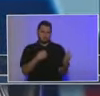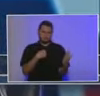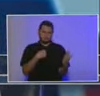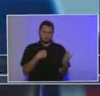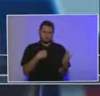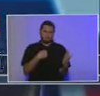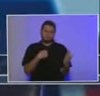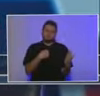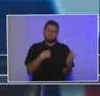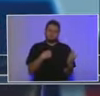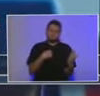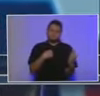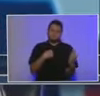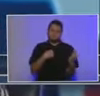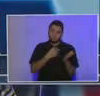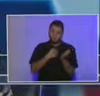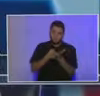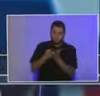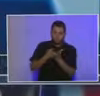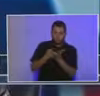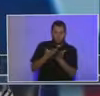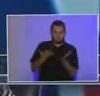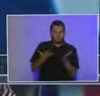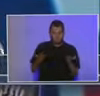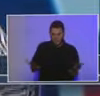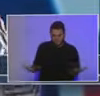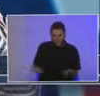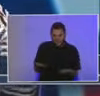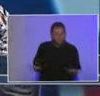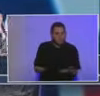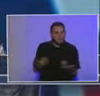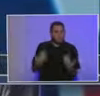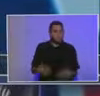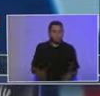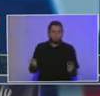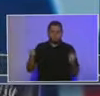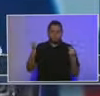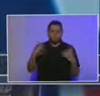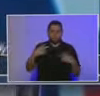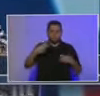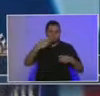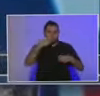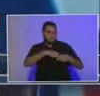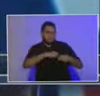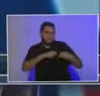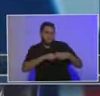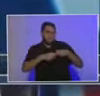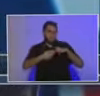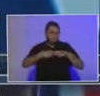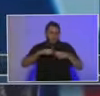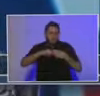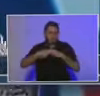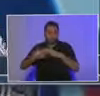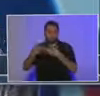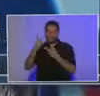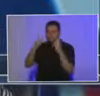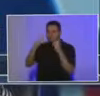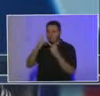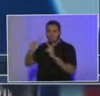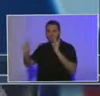dije, en este país hay tanta necesidad, tantos problemas. O sea, cuando vemos estos miles, decenas de miles de gente